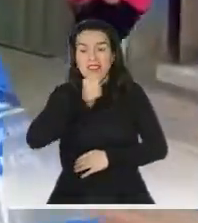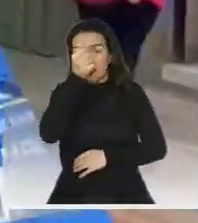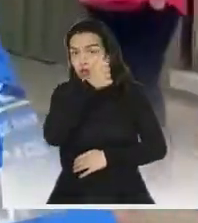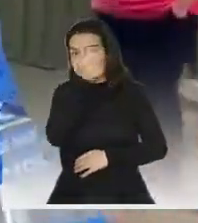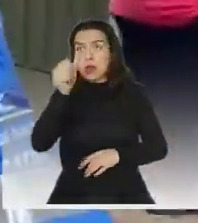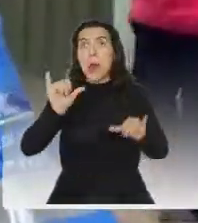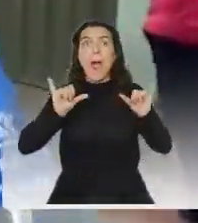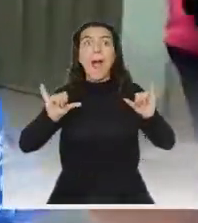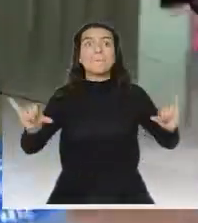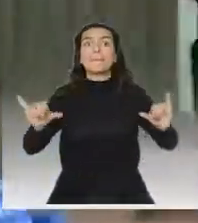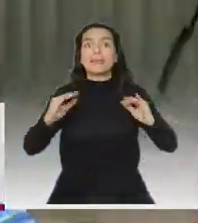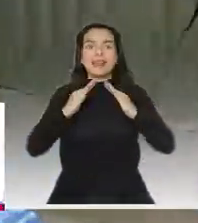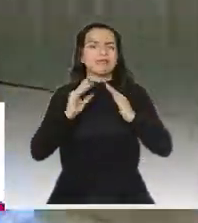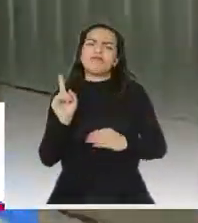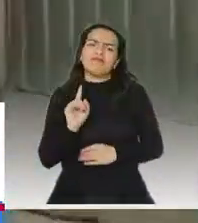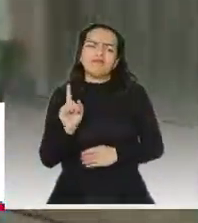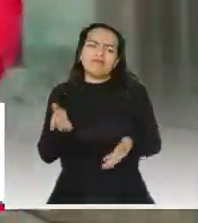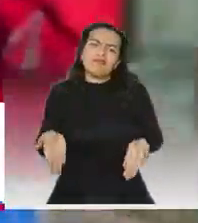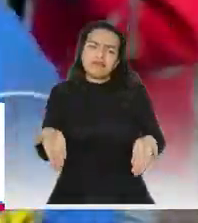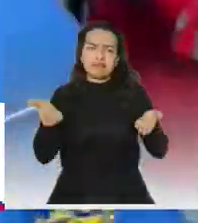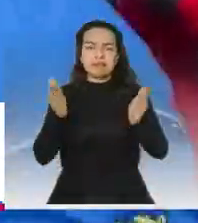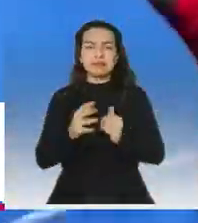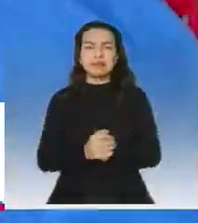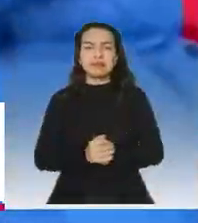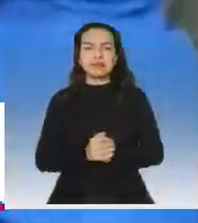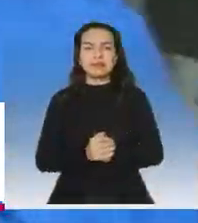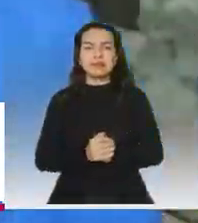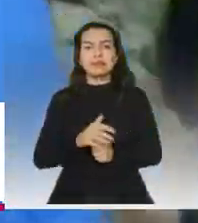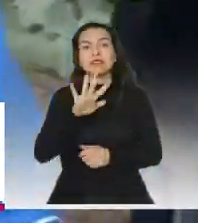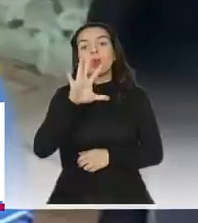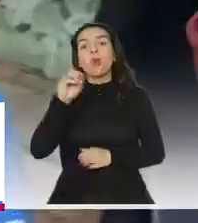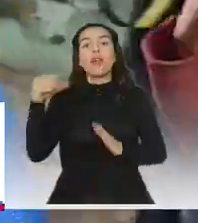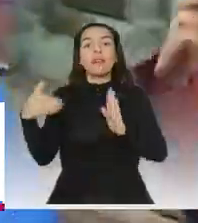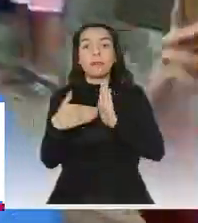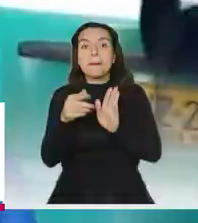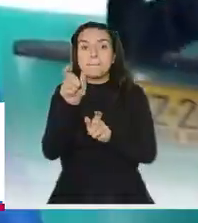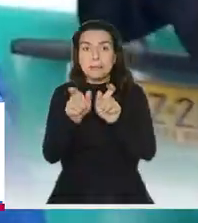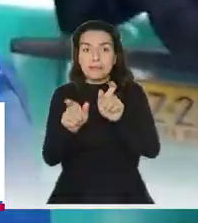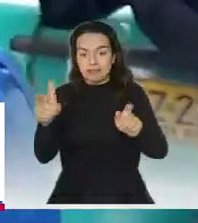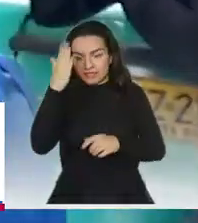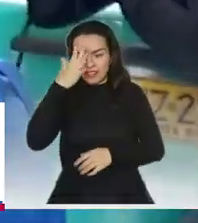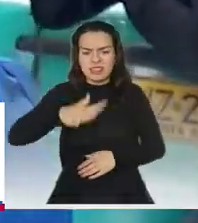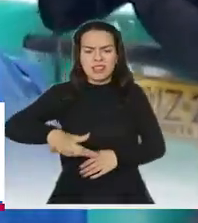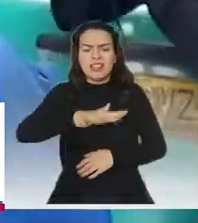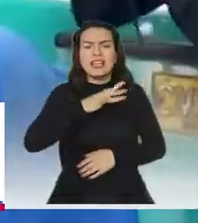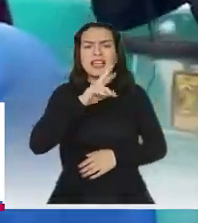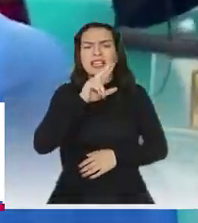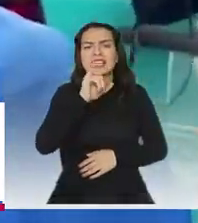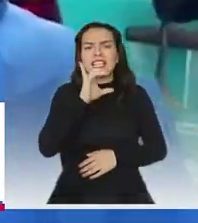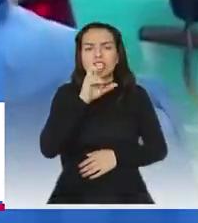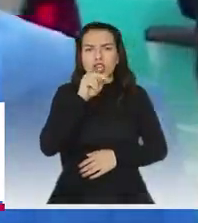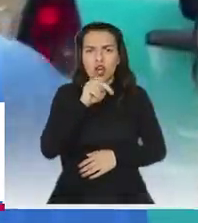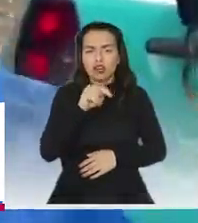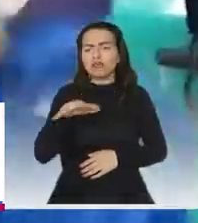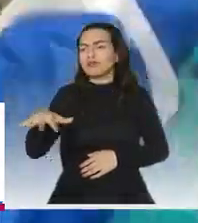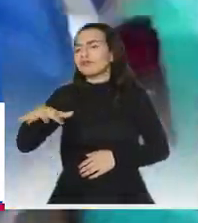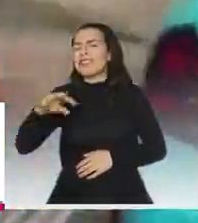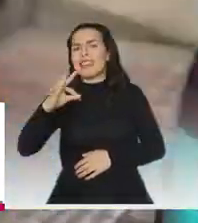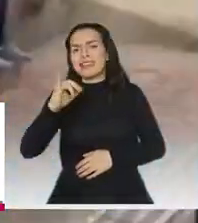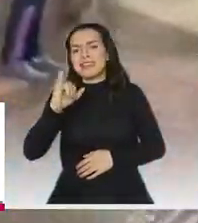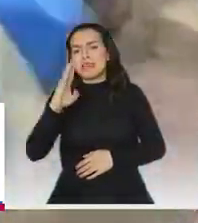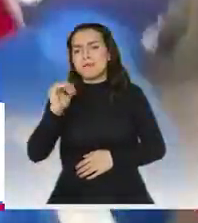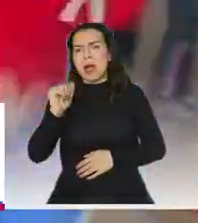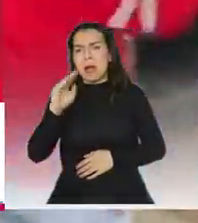Al menos 50.000 personas se encuentran dentro de los cuadrantes Rincón y Tibabuyes, cobijados con las medidas especiales.